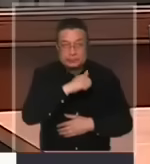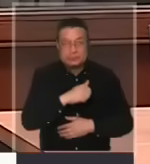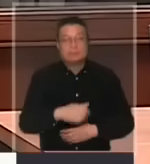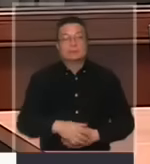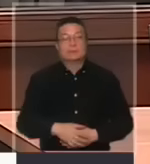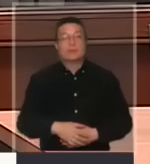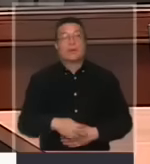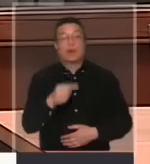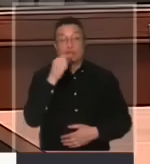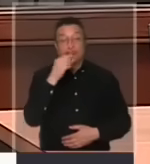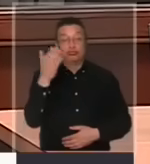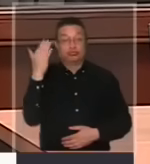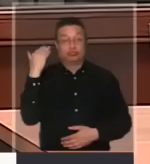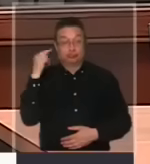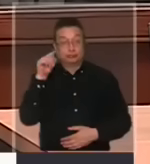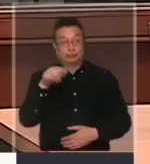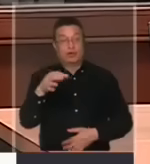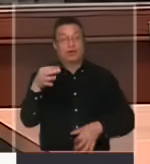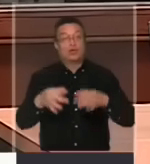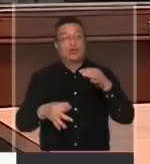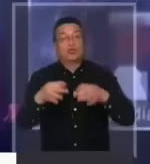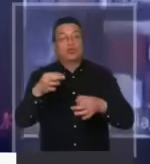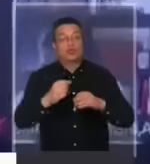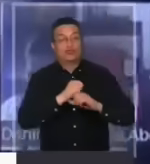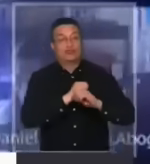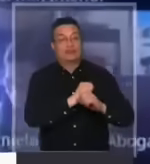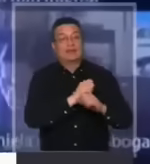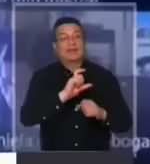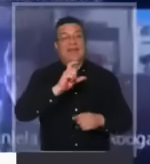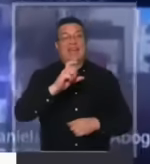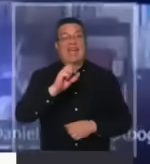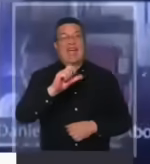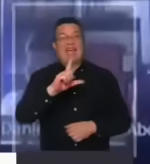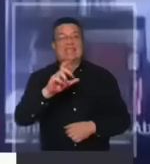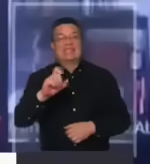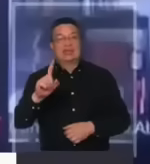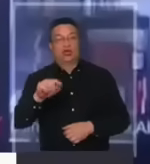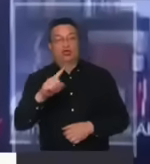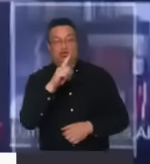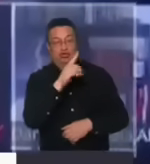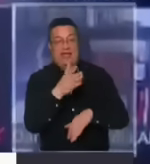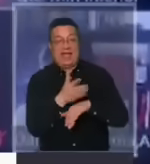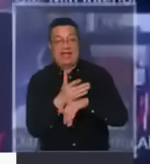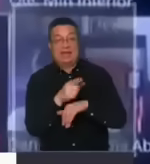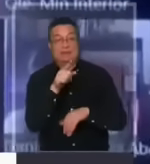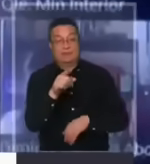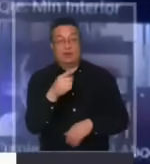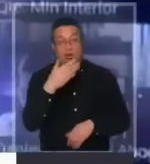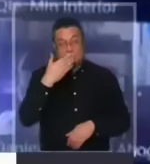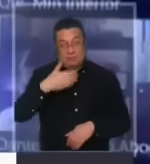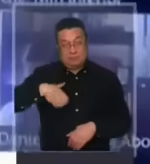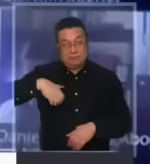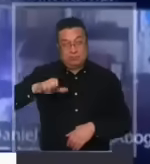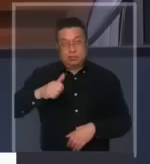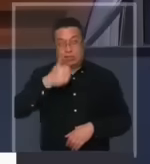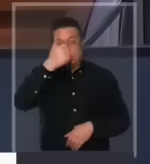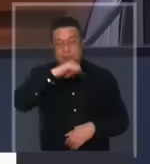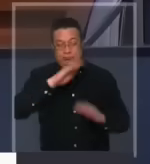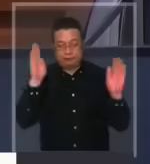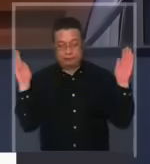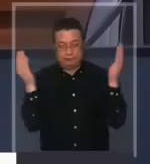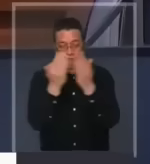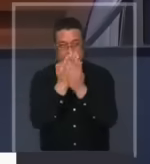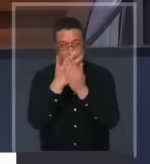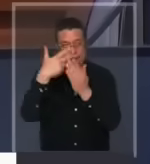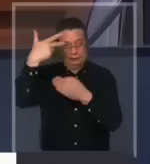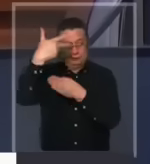Hace unos días, en el marco del juicio contra los Gallegos que se lleva a efecto en Arica, D1 declaró detrás de un biombo con la cámara